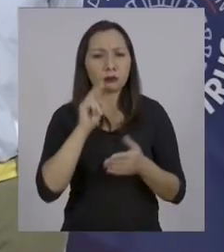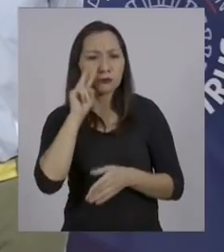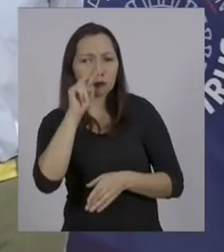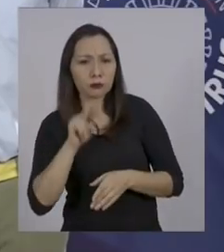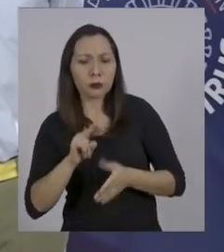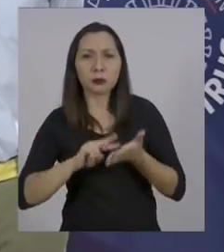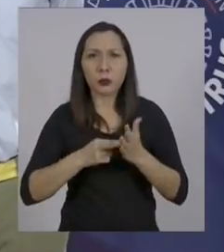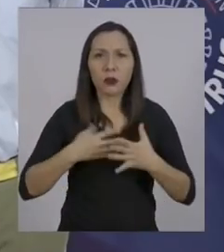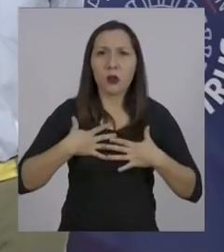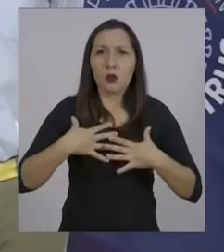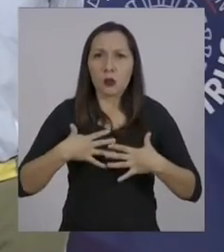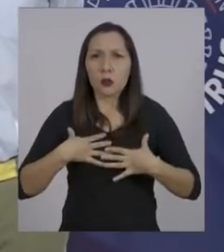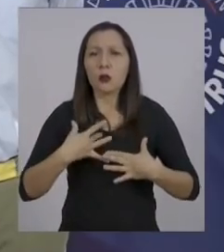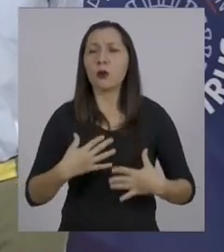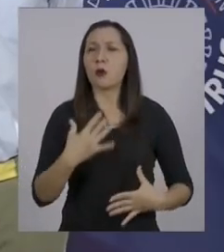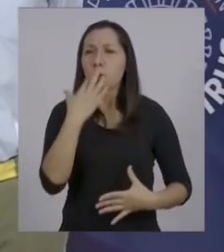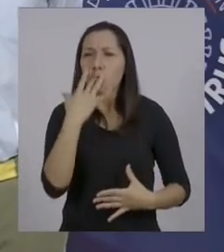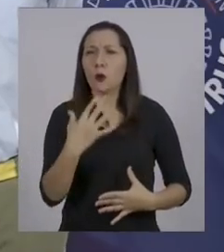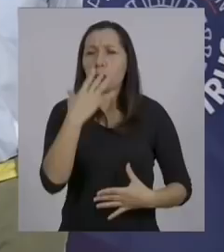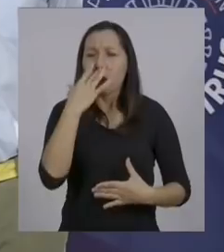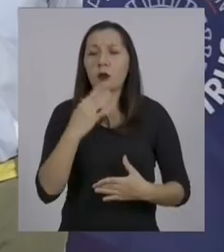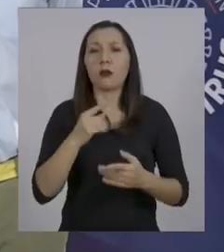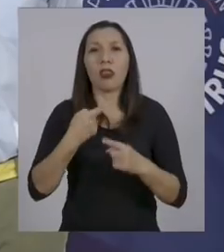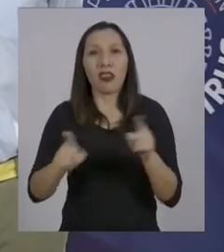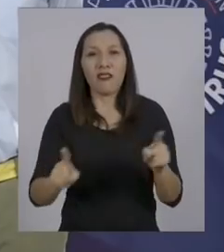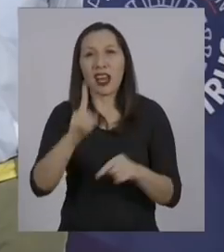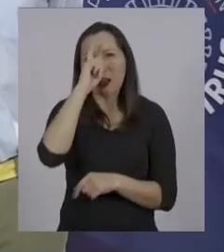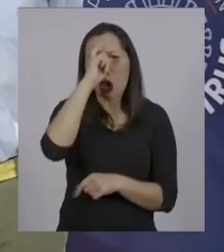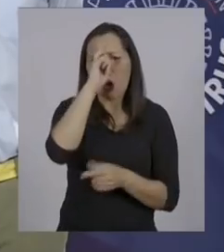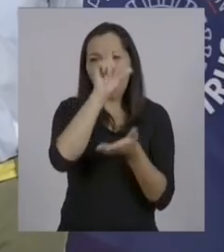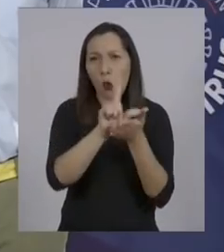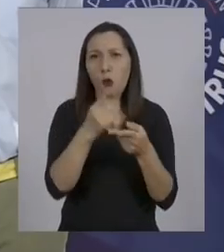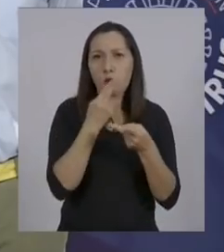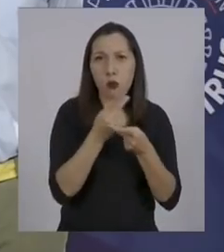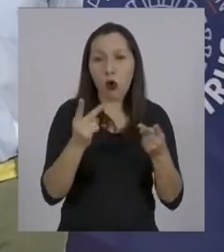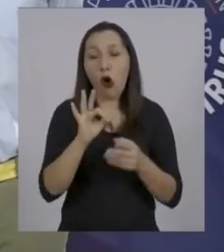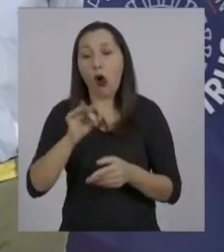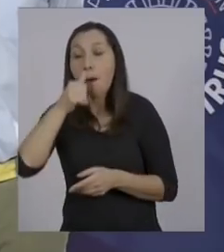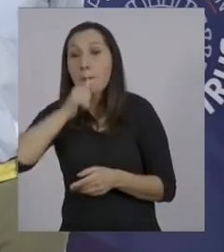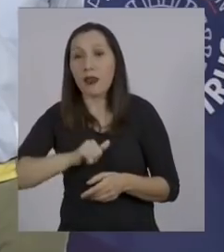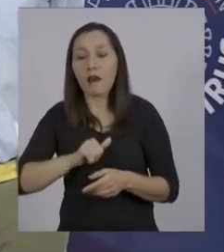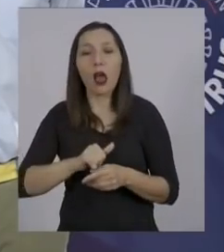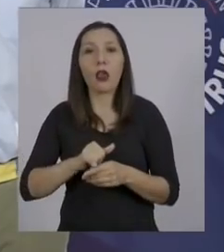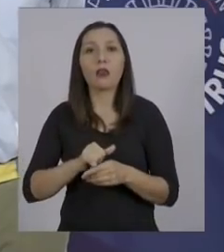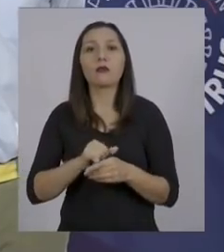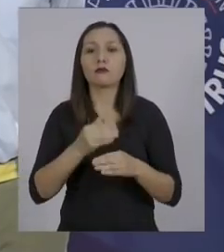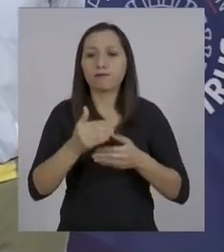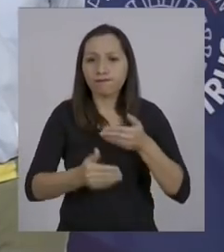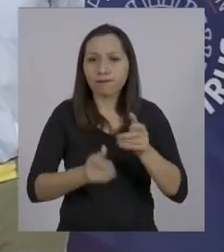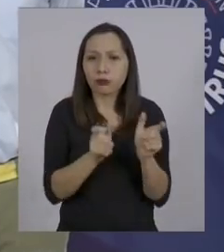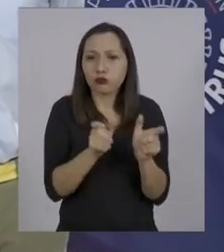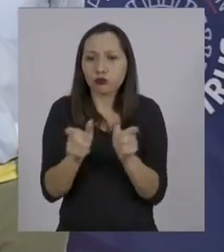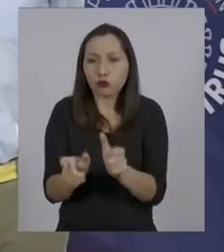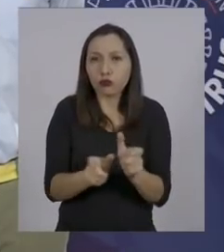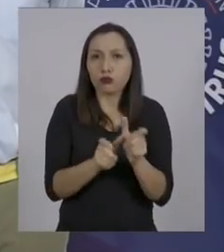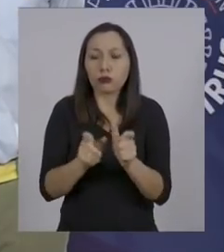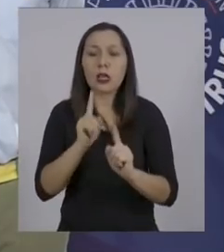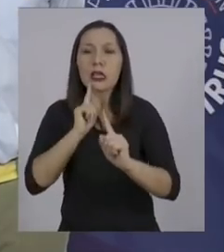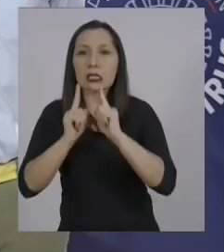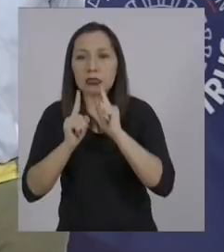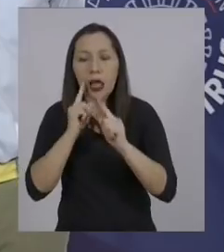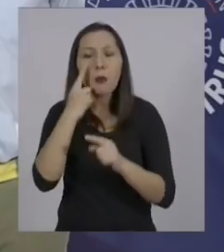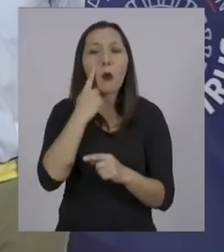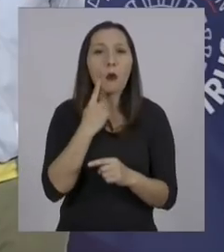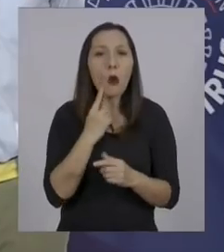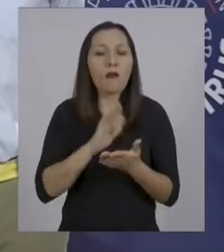respiratorios a los distintos servicios hospitalarios, públicos, privados, se les hace sistemáticamente exámenes